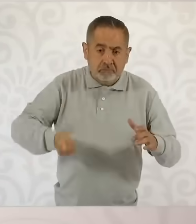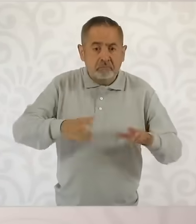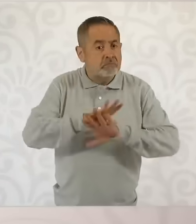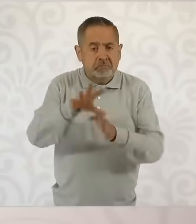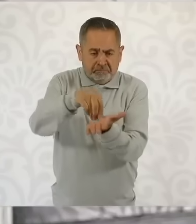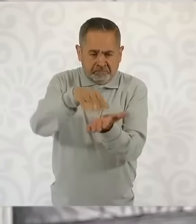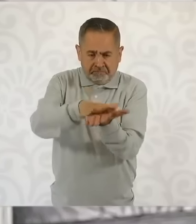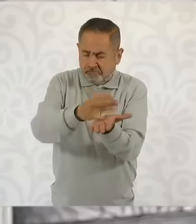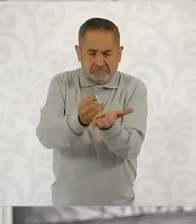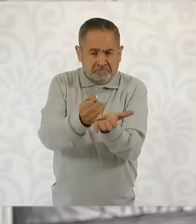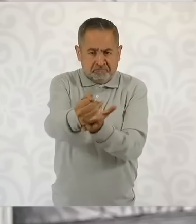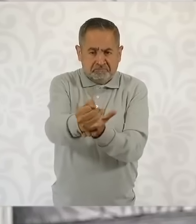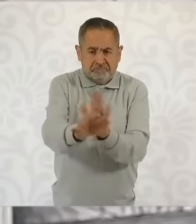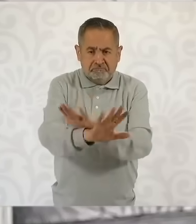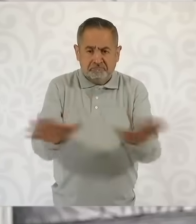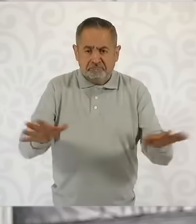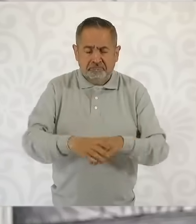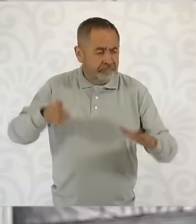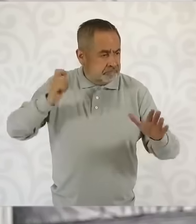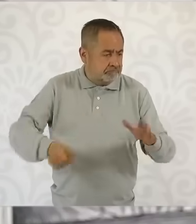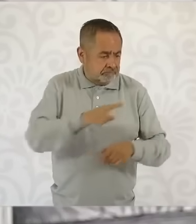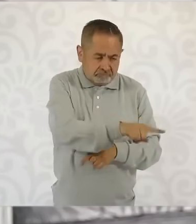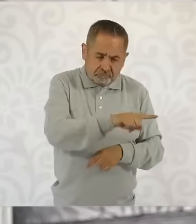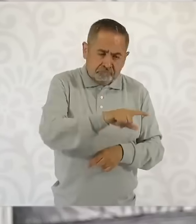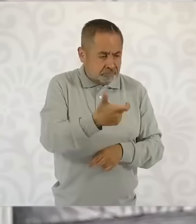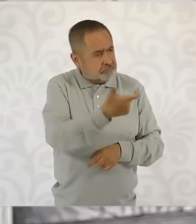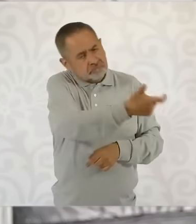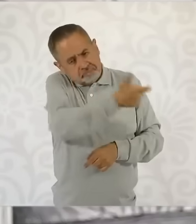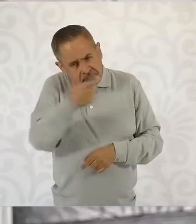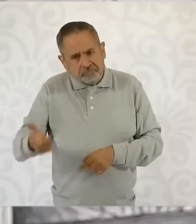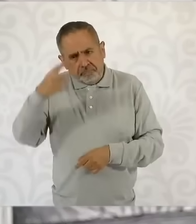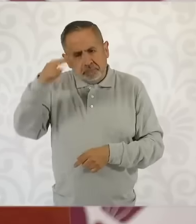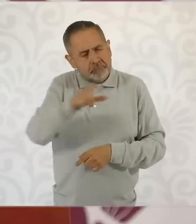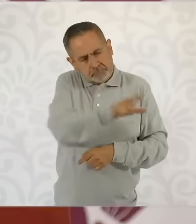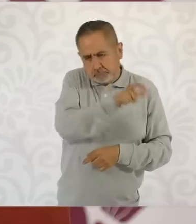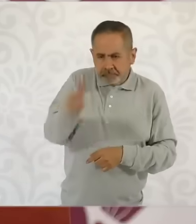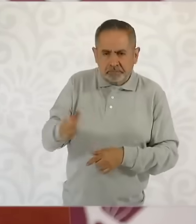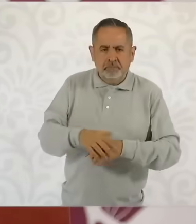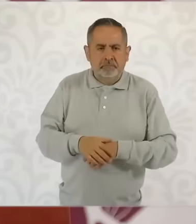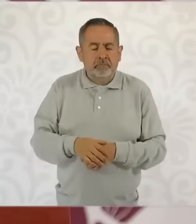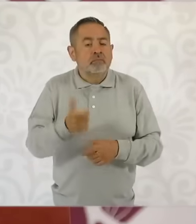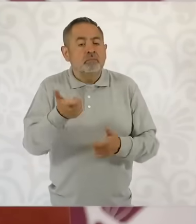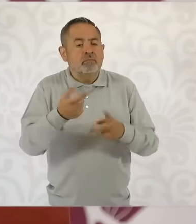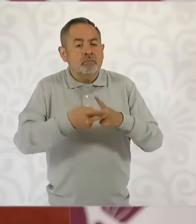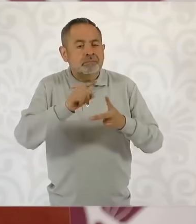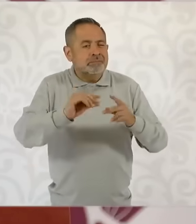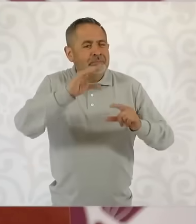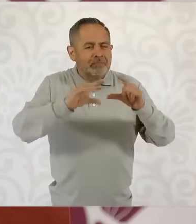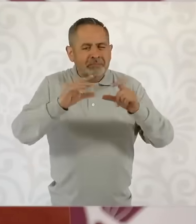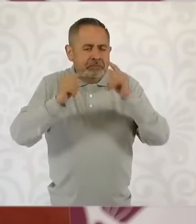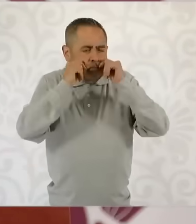definitiva, ¿no? Entonces, claro, podría cuestionarse el monto, pero eso no tiene